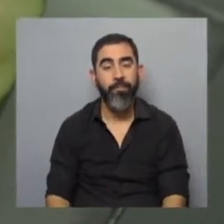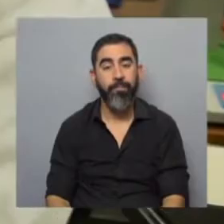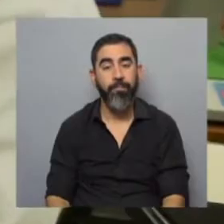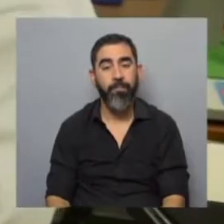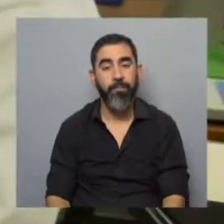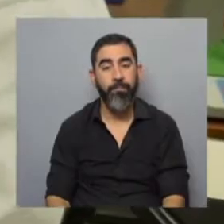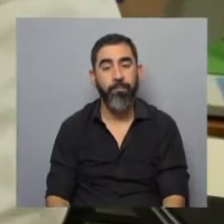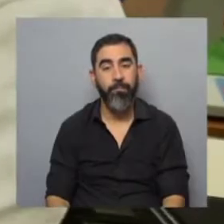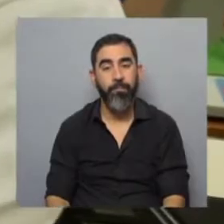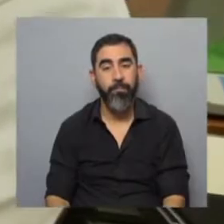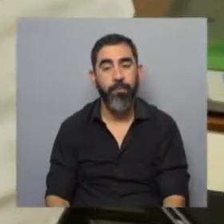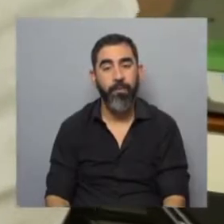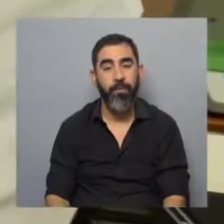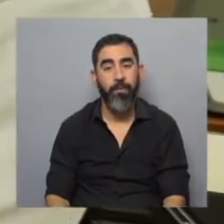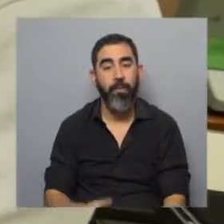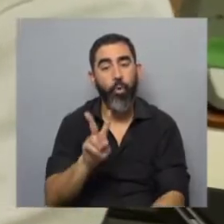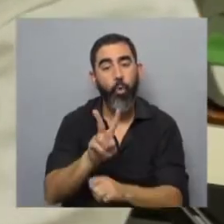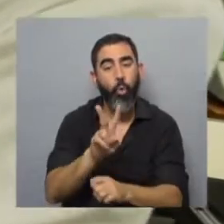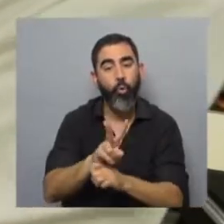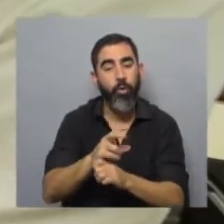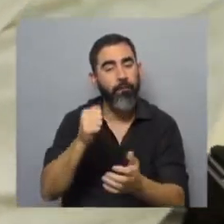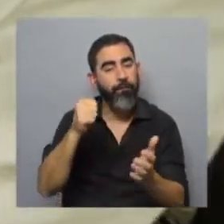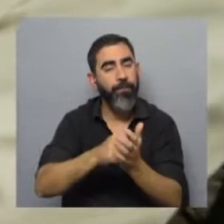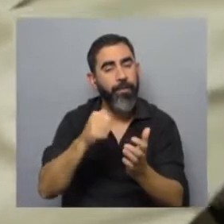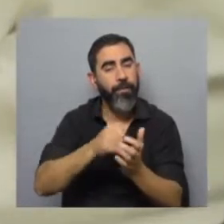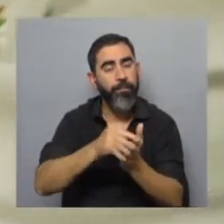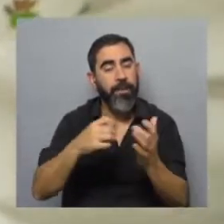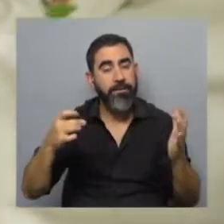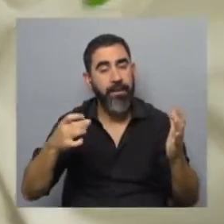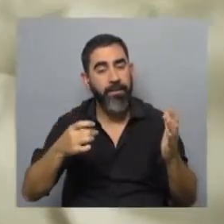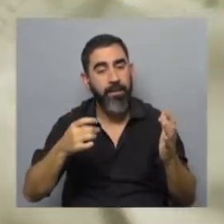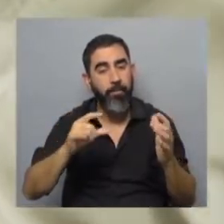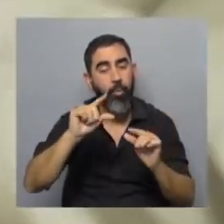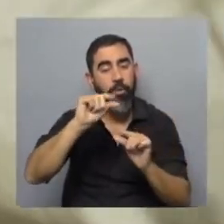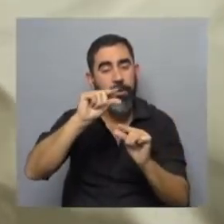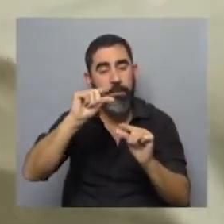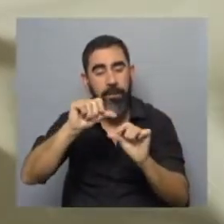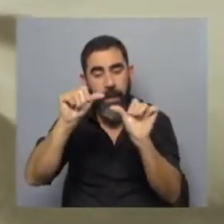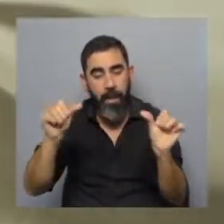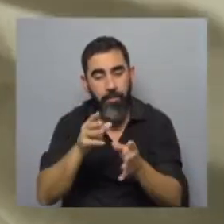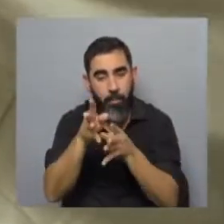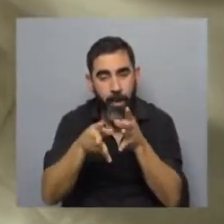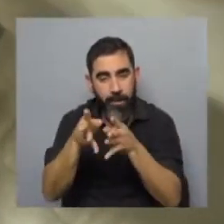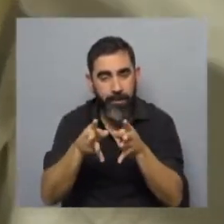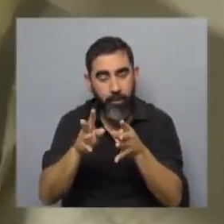Vamos a medir la firmeza de la sandía con un texturómetro.